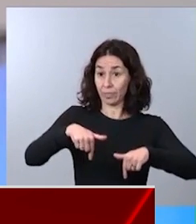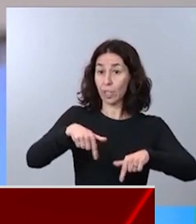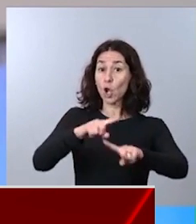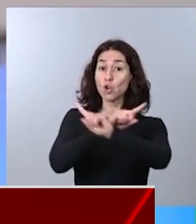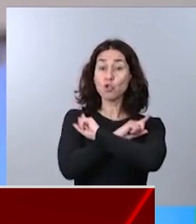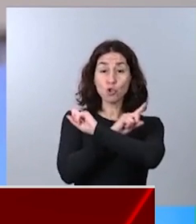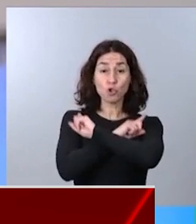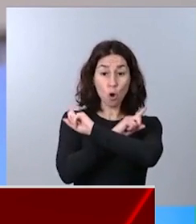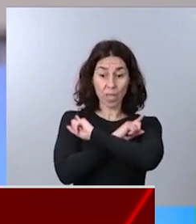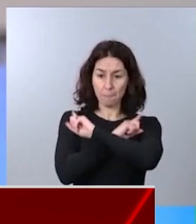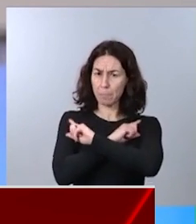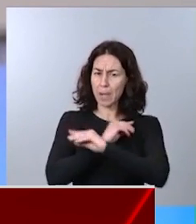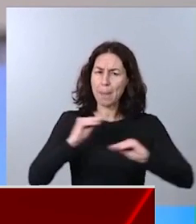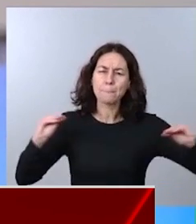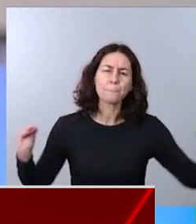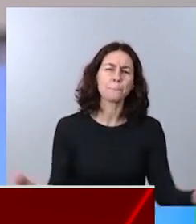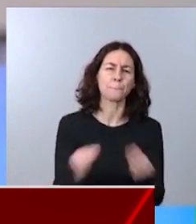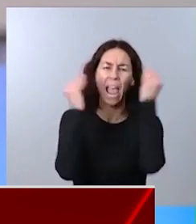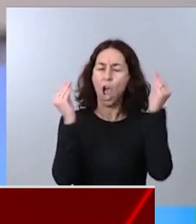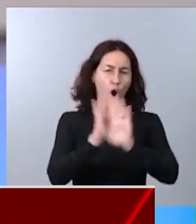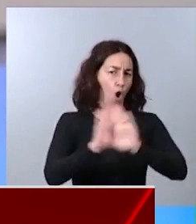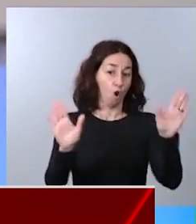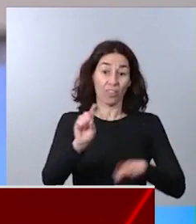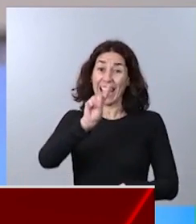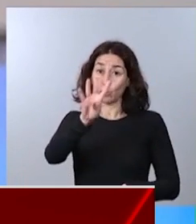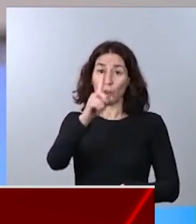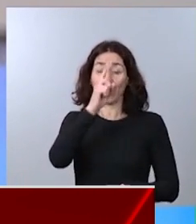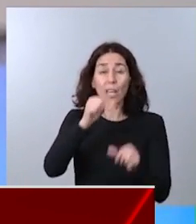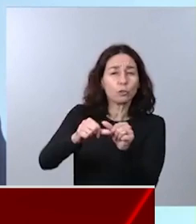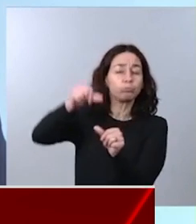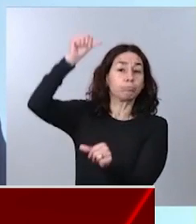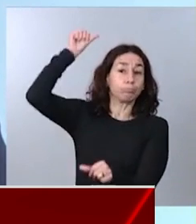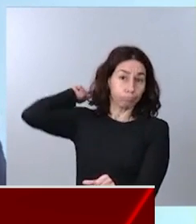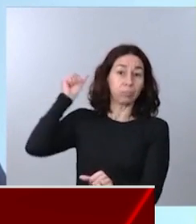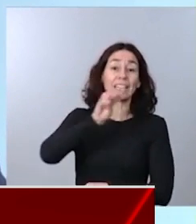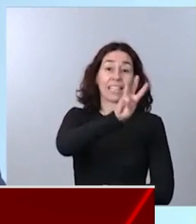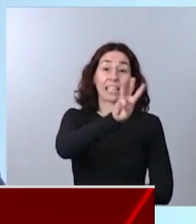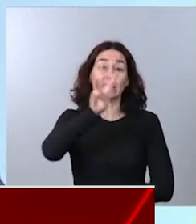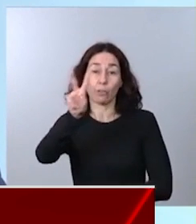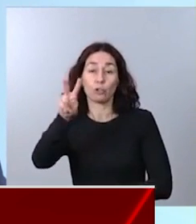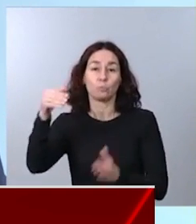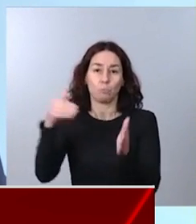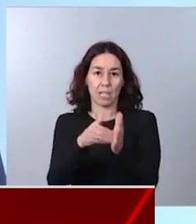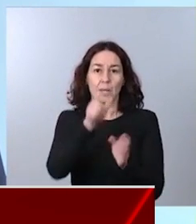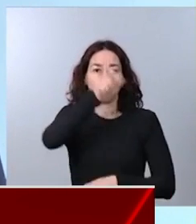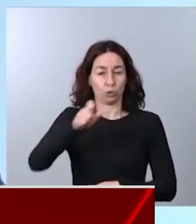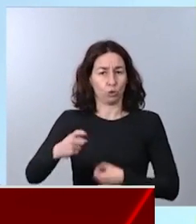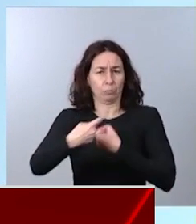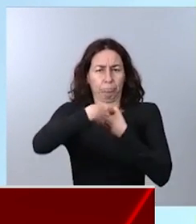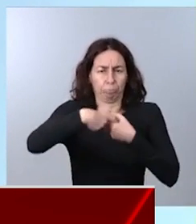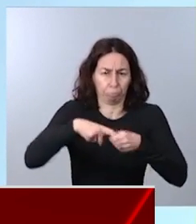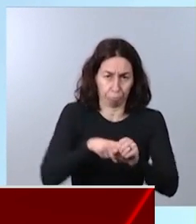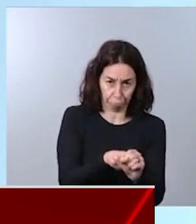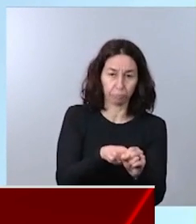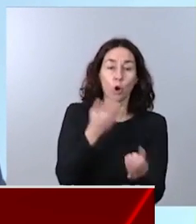prácticamente a interés cero y sin ningún control. Juró y perjuró que para atacar la inflación iba a dejar de comprar deuda